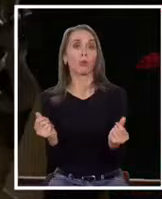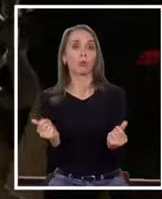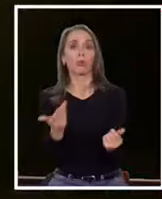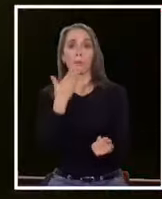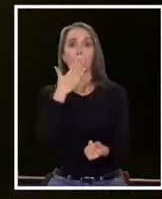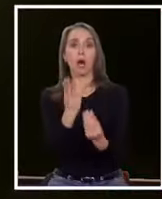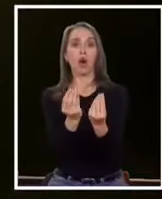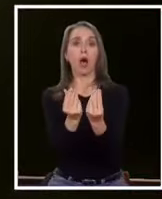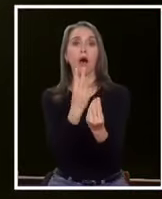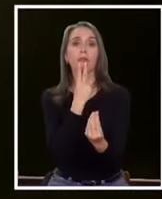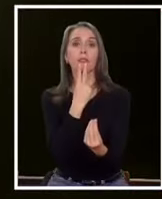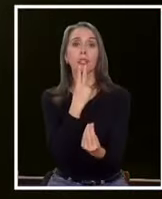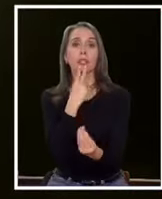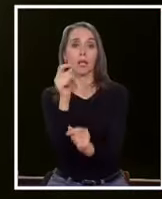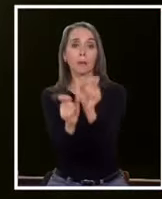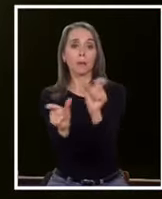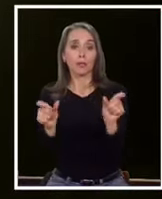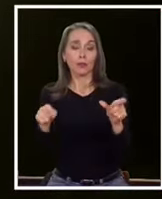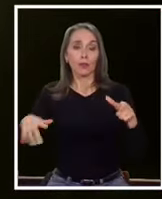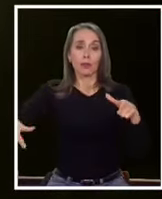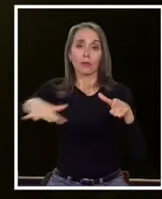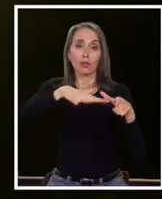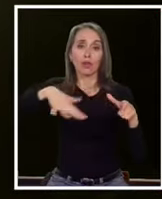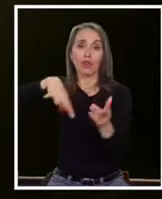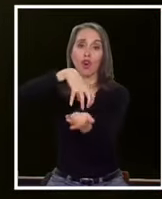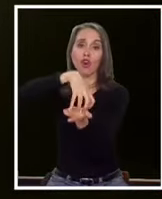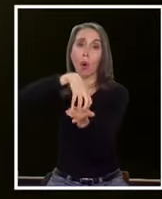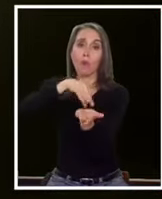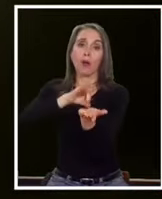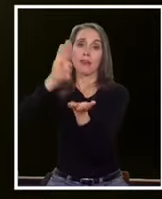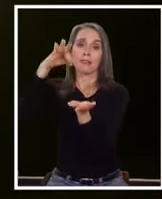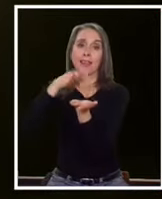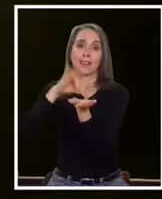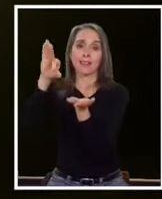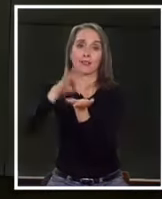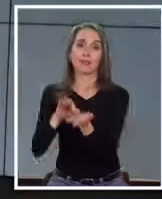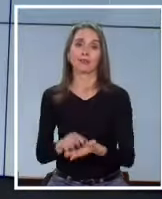permitan mejorar la calidad de vida de los habitantes de Cerrillos.